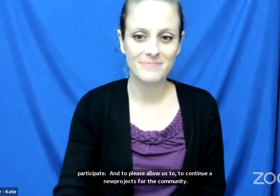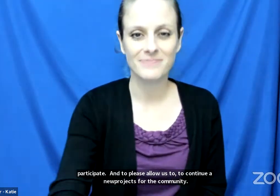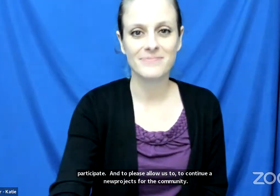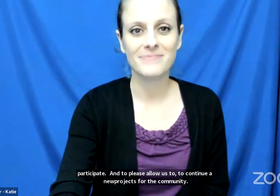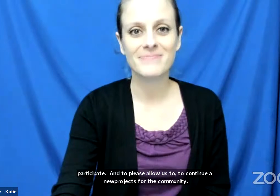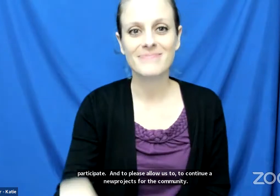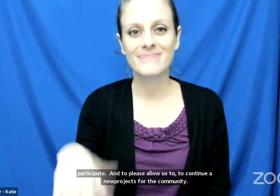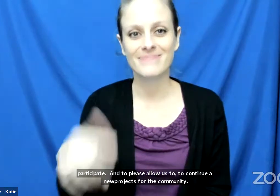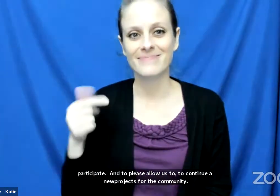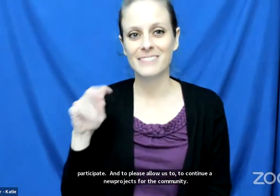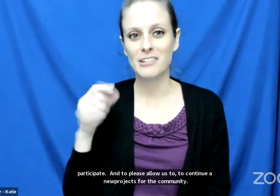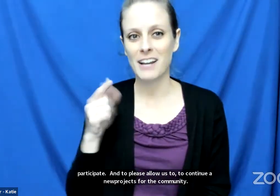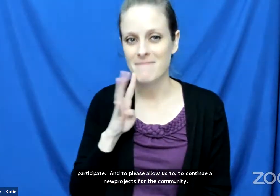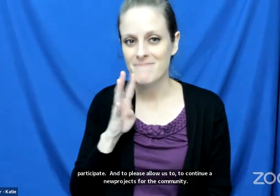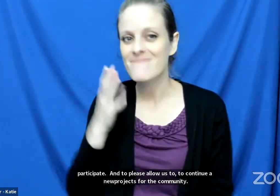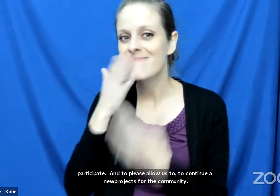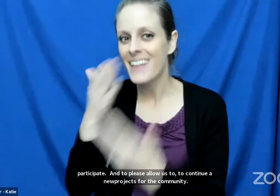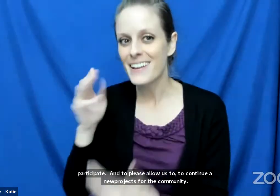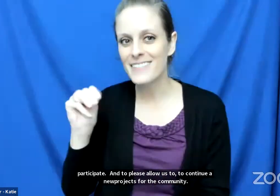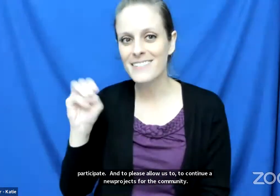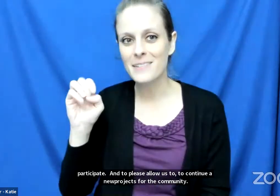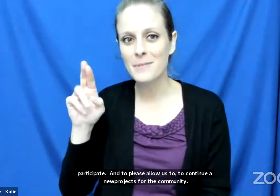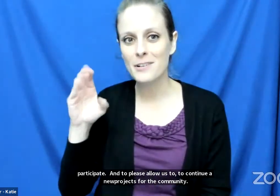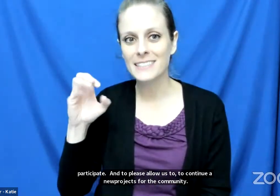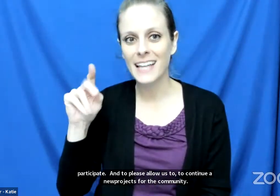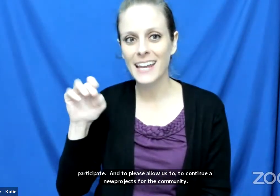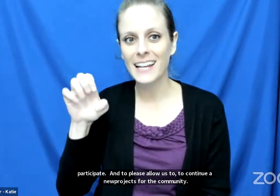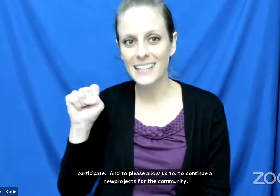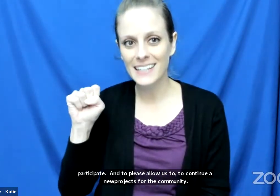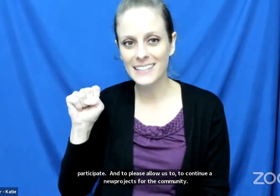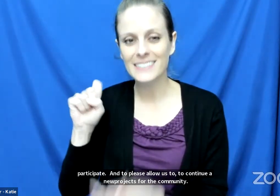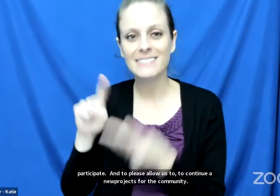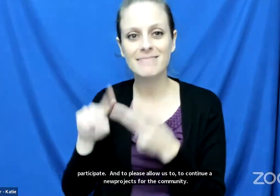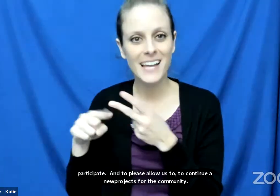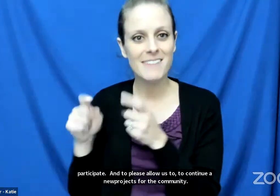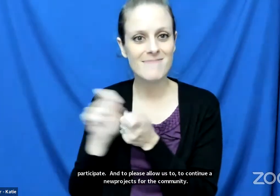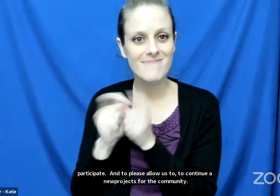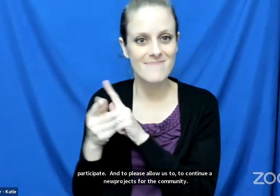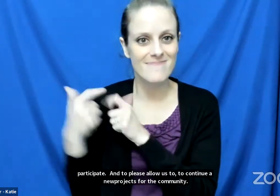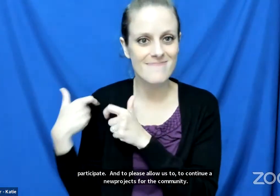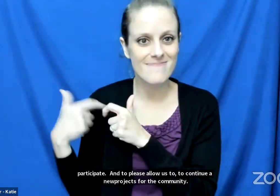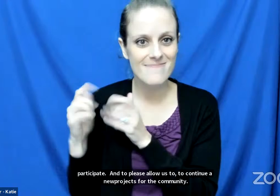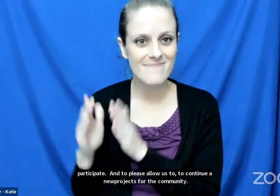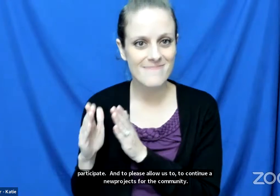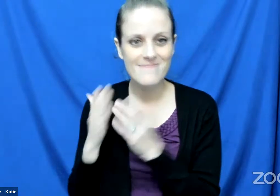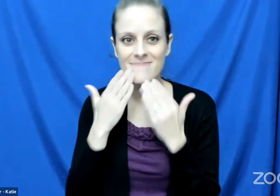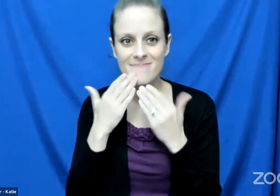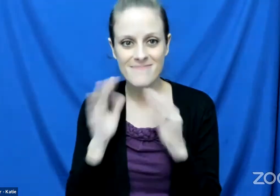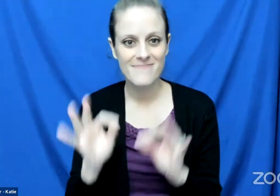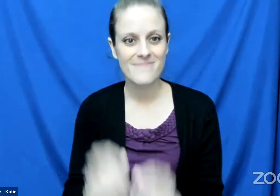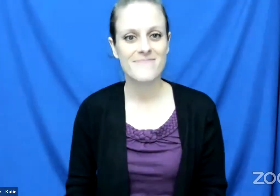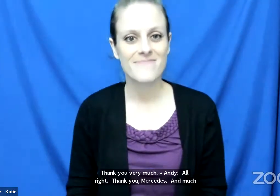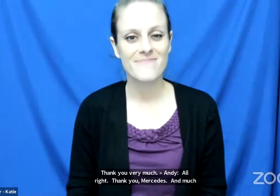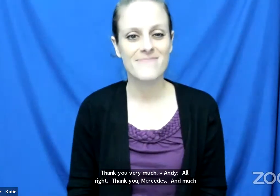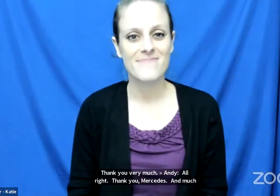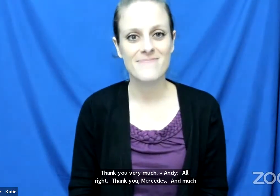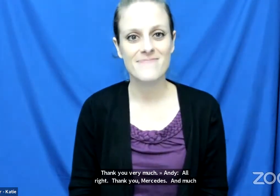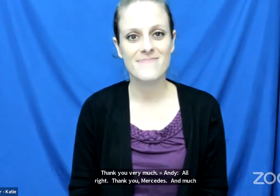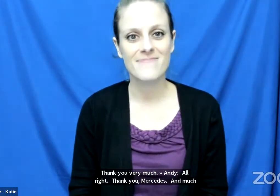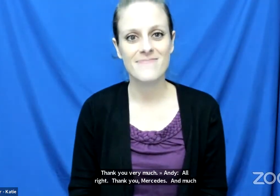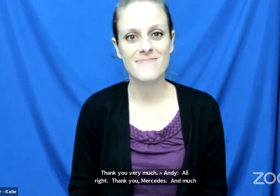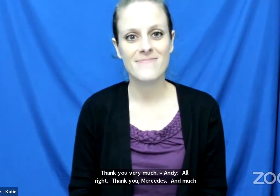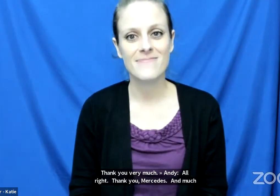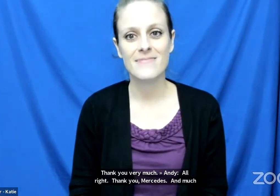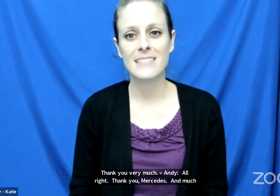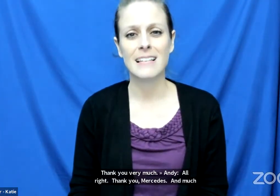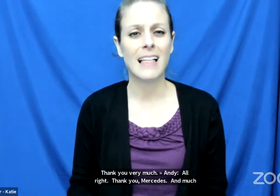Thank you, Mercedes, and much appreciation to you for filling in and for putting up with us as we struggle for